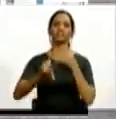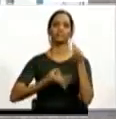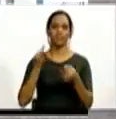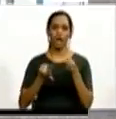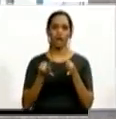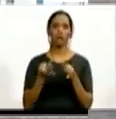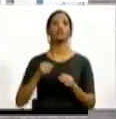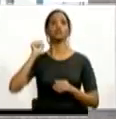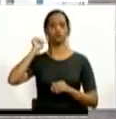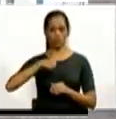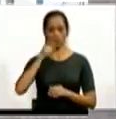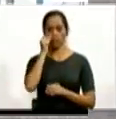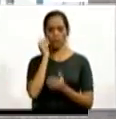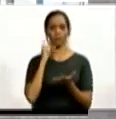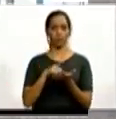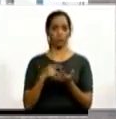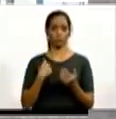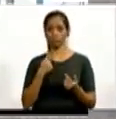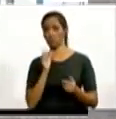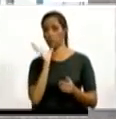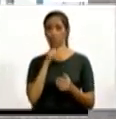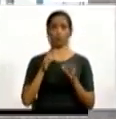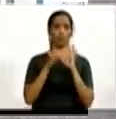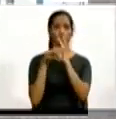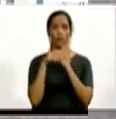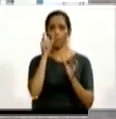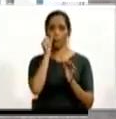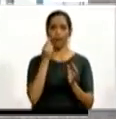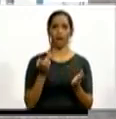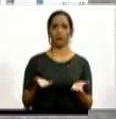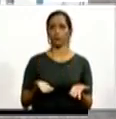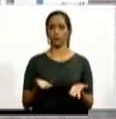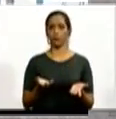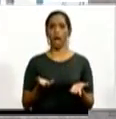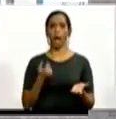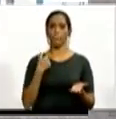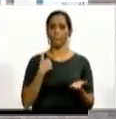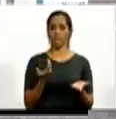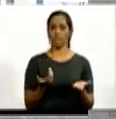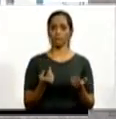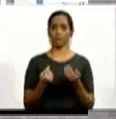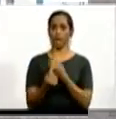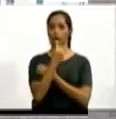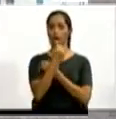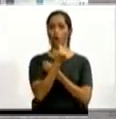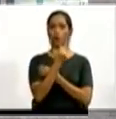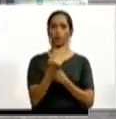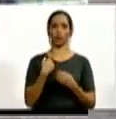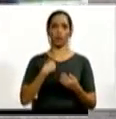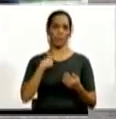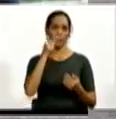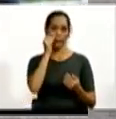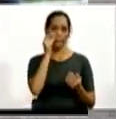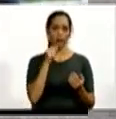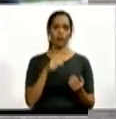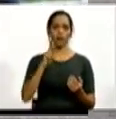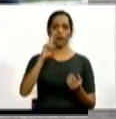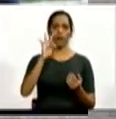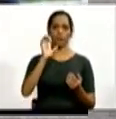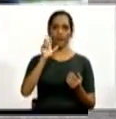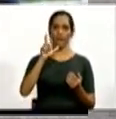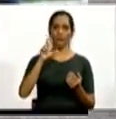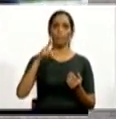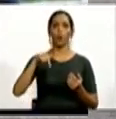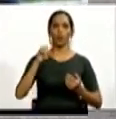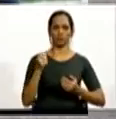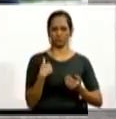sí, mi papá estuvo allá, pero yo no tengo relación con mi papá, porque a mí me acusan, por ejemplo, también de cosas que tienen que ver con mi papá, con Rafael Poleo. Yo digo, pero